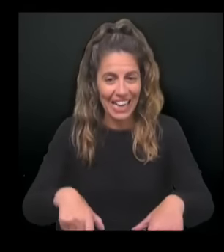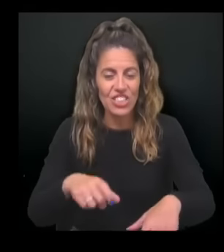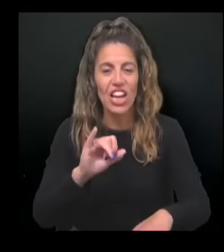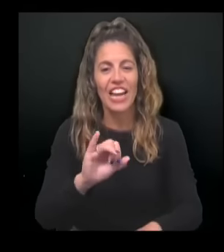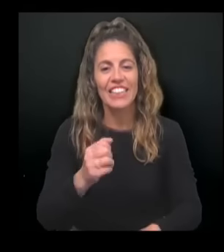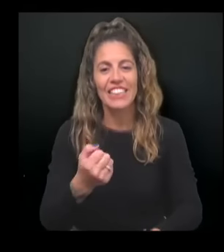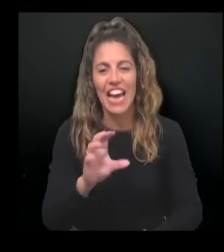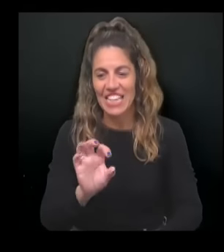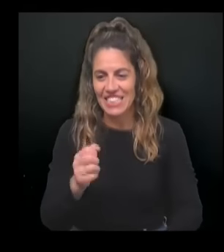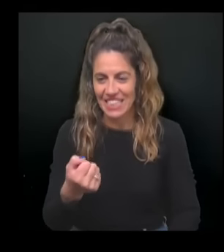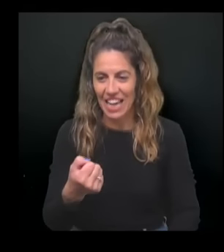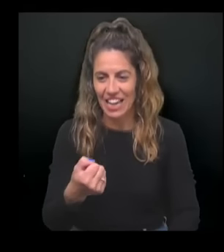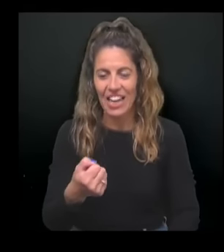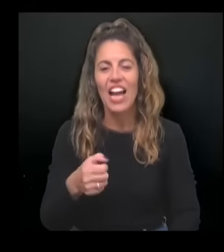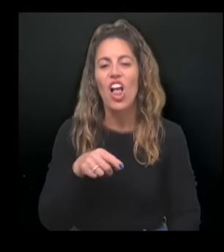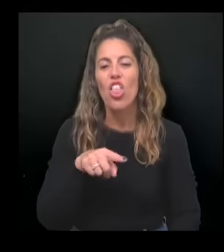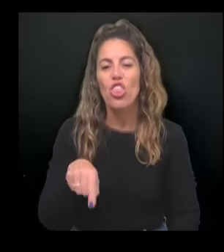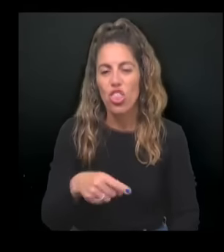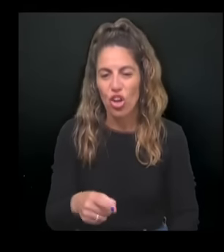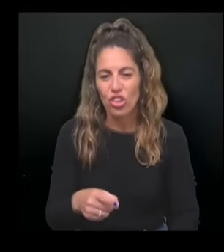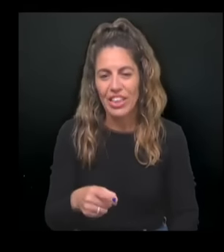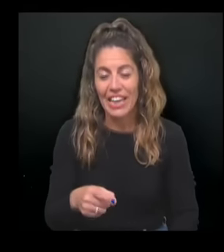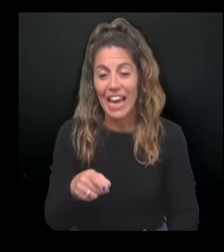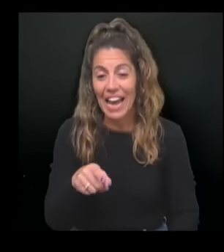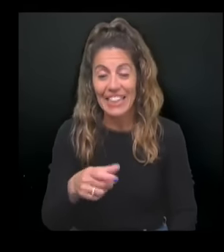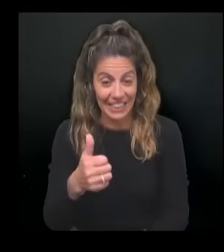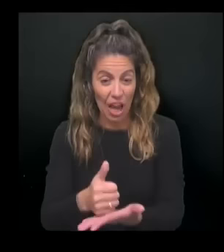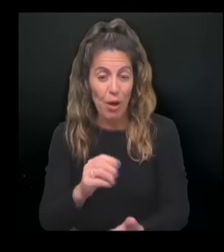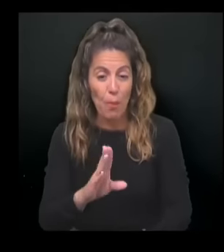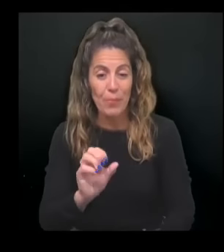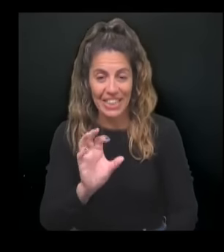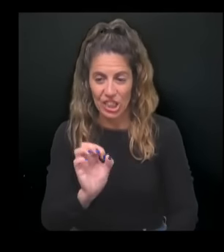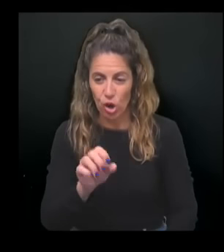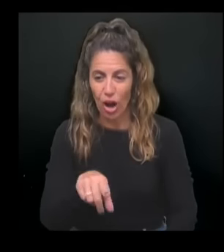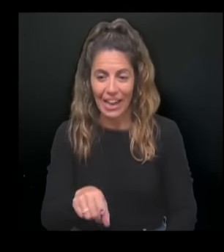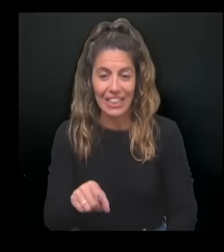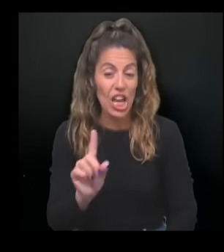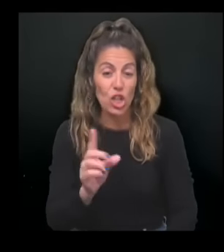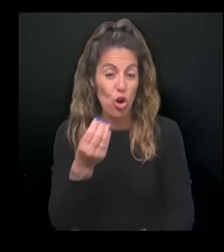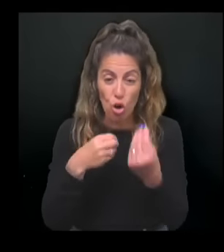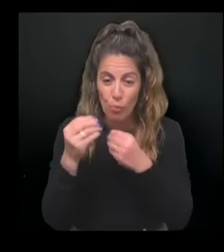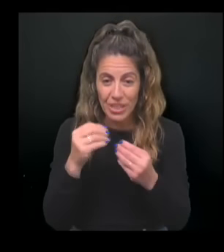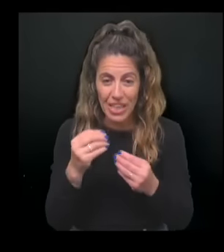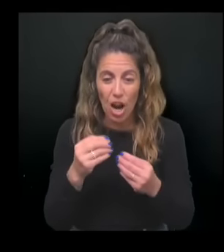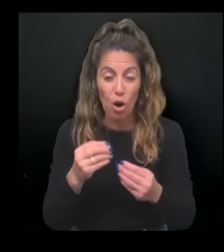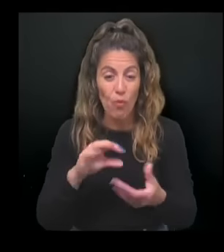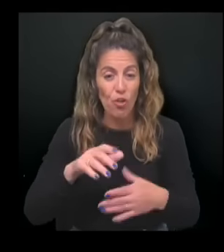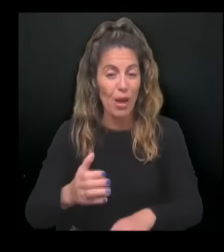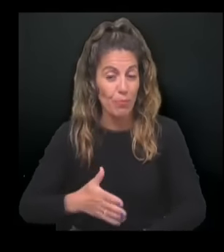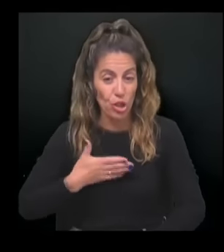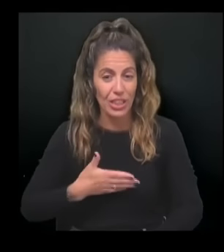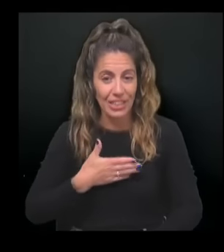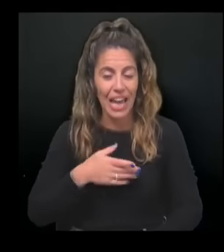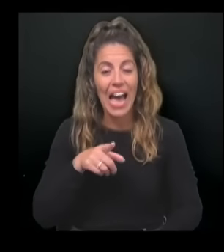digamos, donde fue el ayuno de Perico. Entonces, esa congregación que se